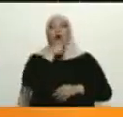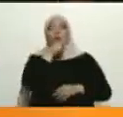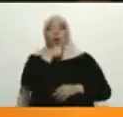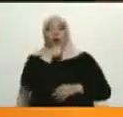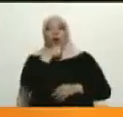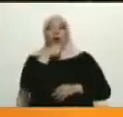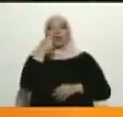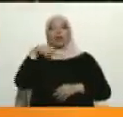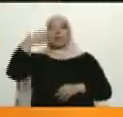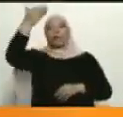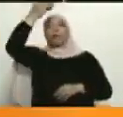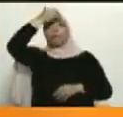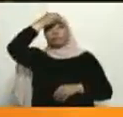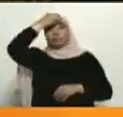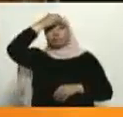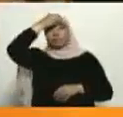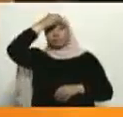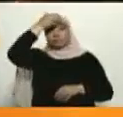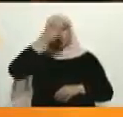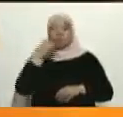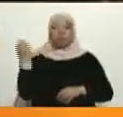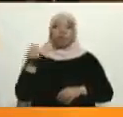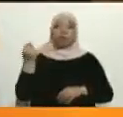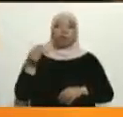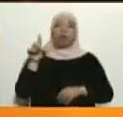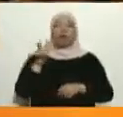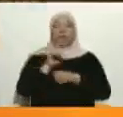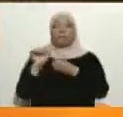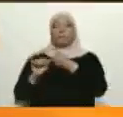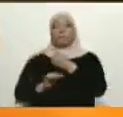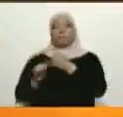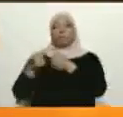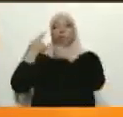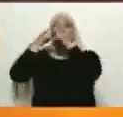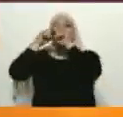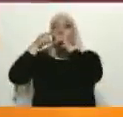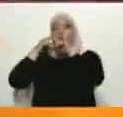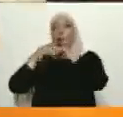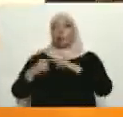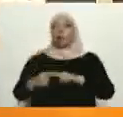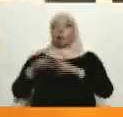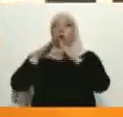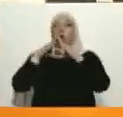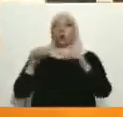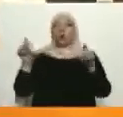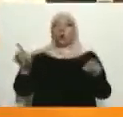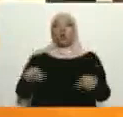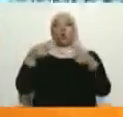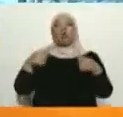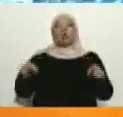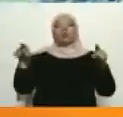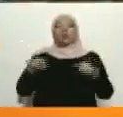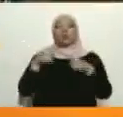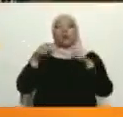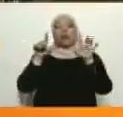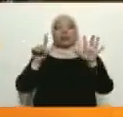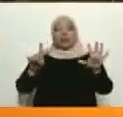la juvenil también vicepresidenta sacando los números entre todos los conciertos seis